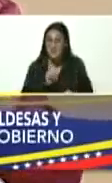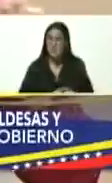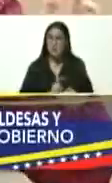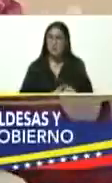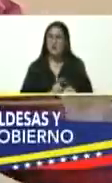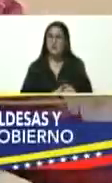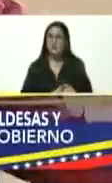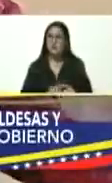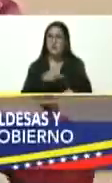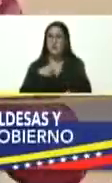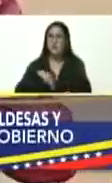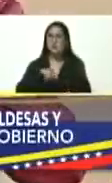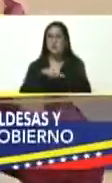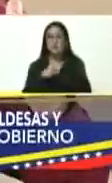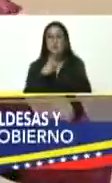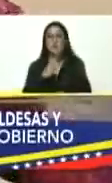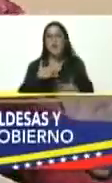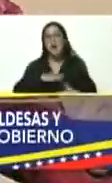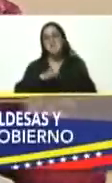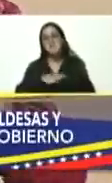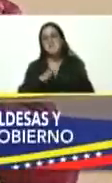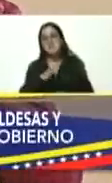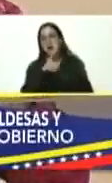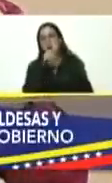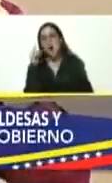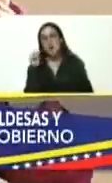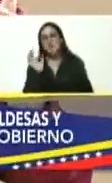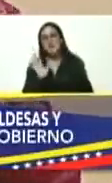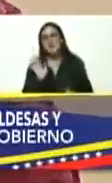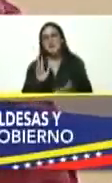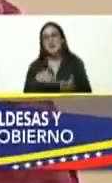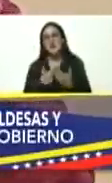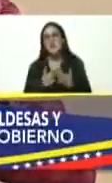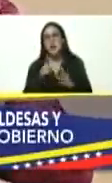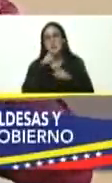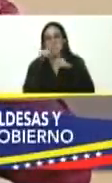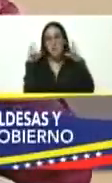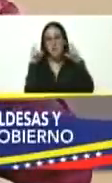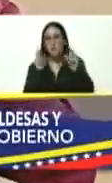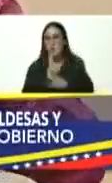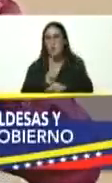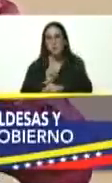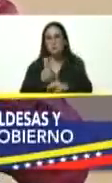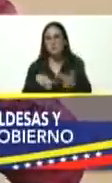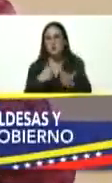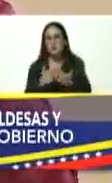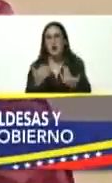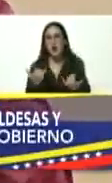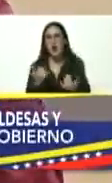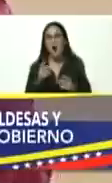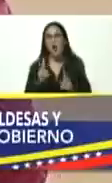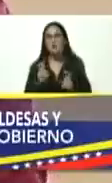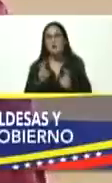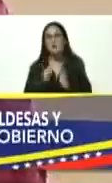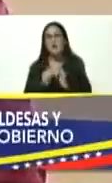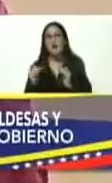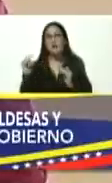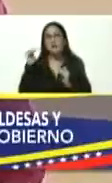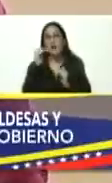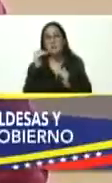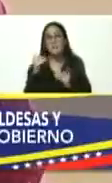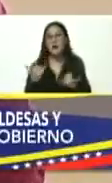nosotros diremos a relajarse se acabaron las mascarillas porque viene otra nueva etapa todavía